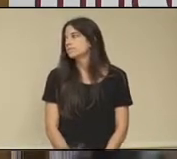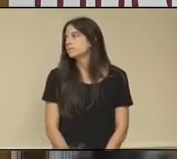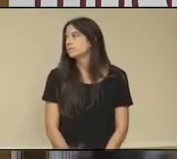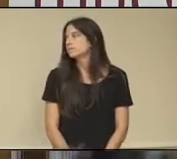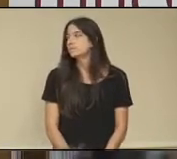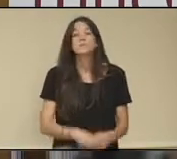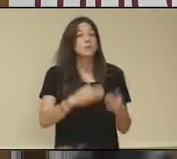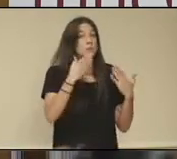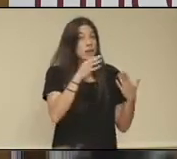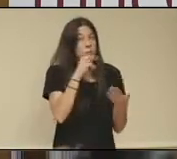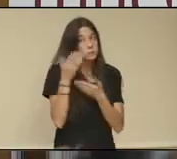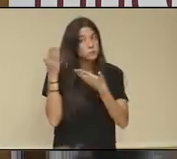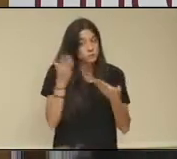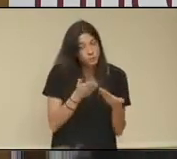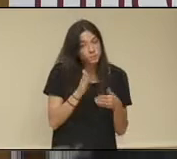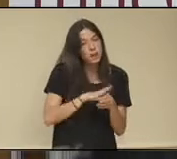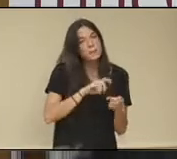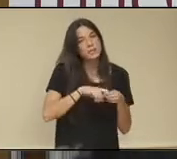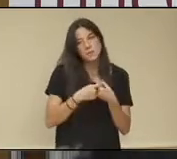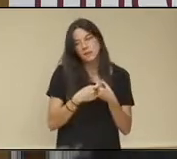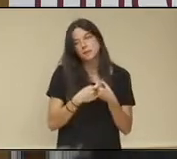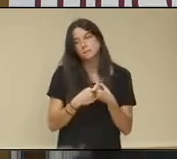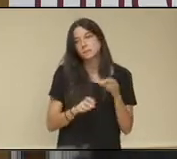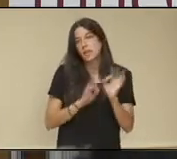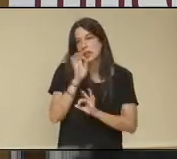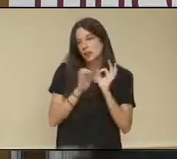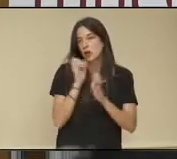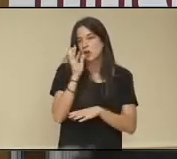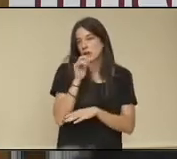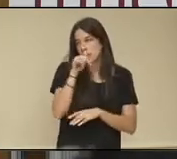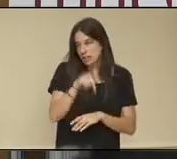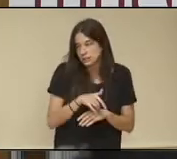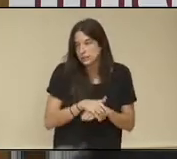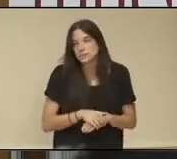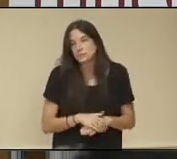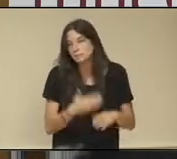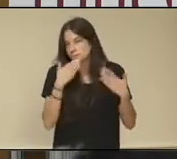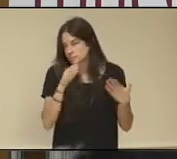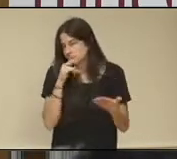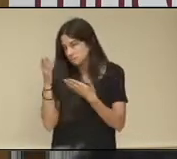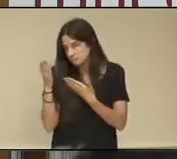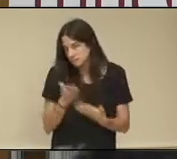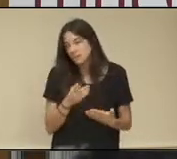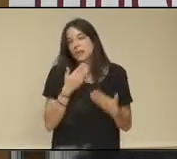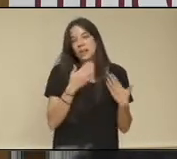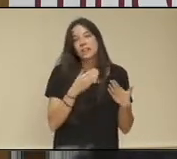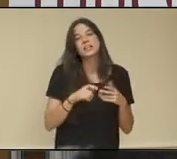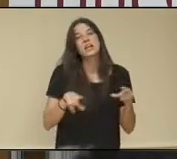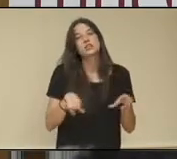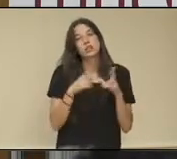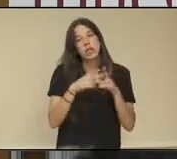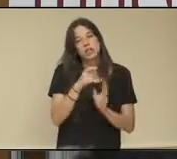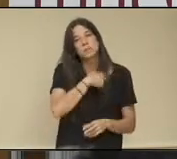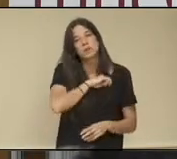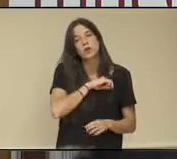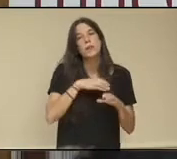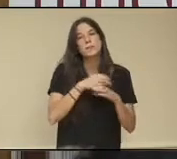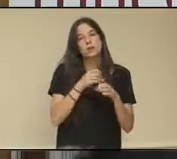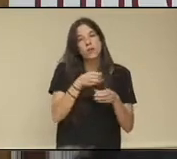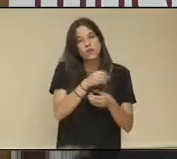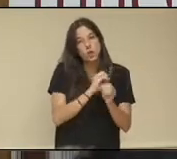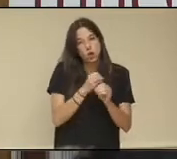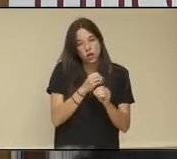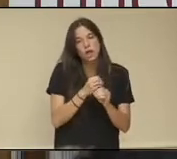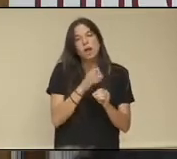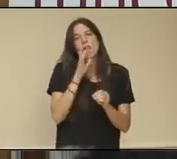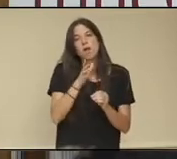Muchas gracias por la invitación a participar en este ciclo de conferencias, a la Sociedad Española de Microbiología por cumplir esos 75